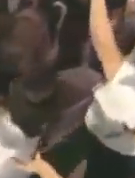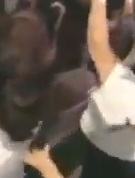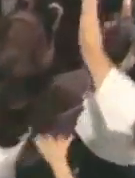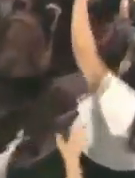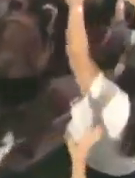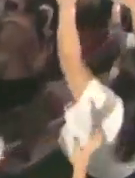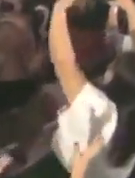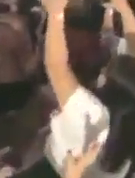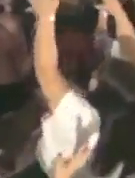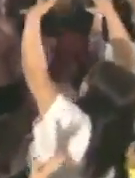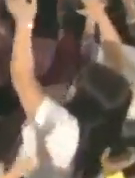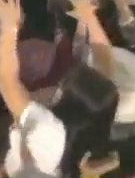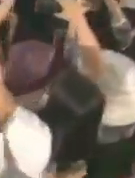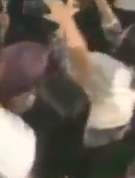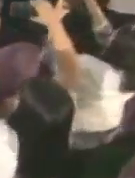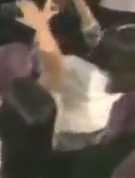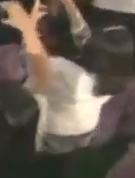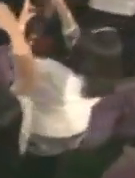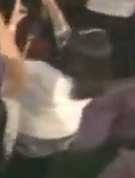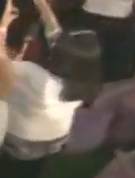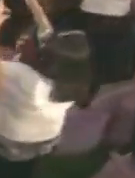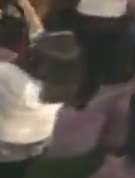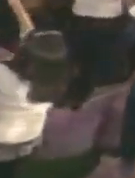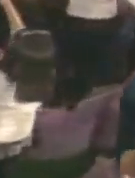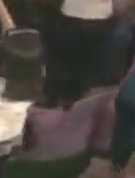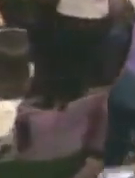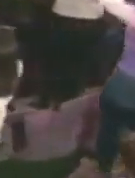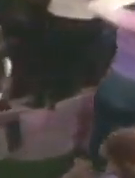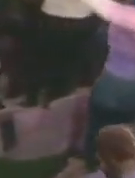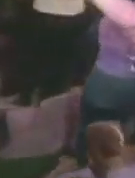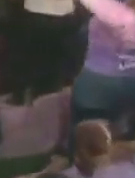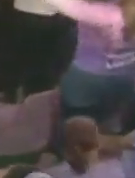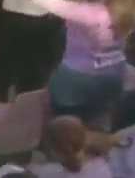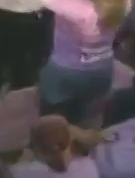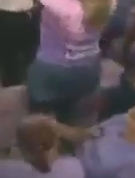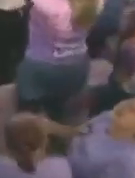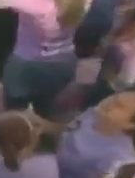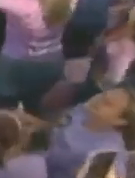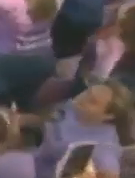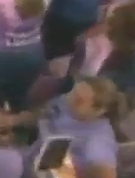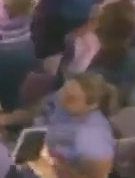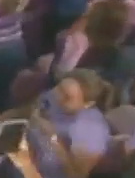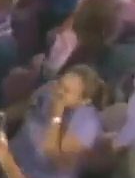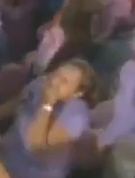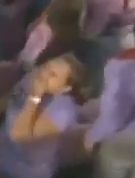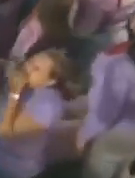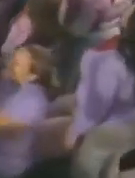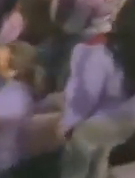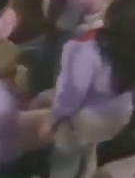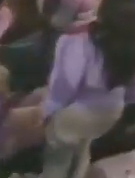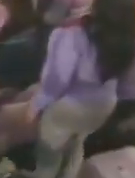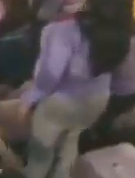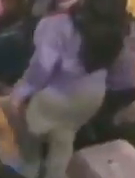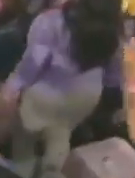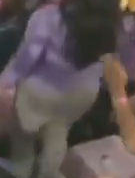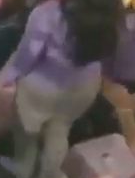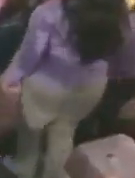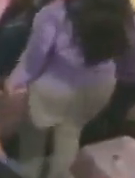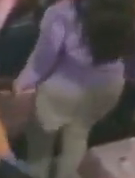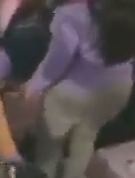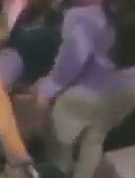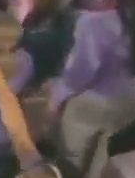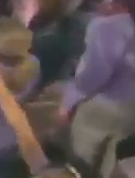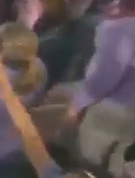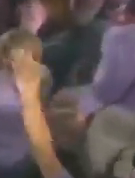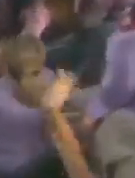políticas reivindicativas en revolución. Lo reciben con amor las mujeres revolucionarias, las mujeres